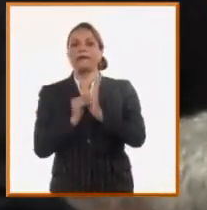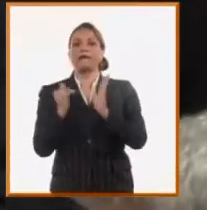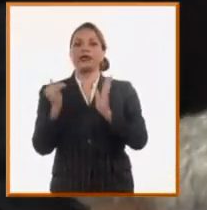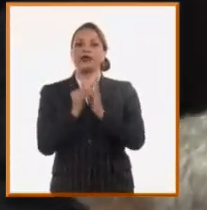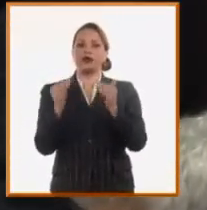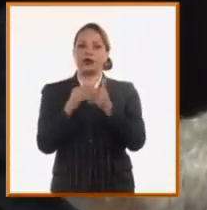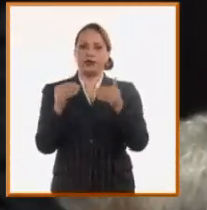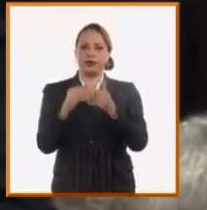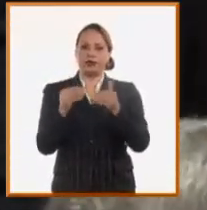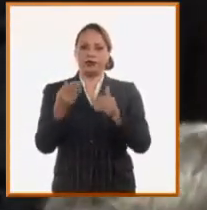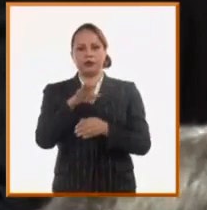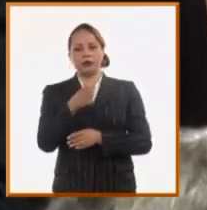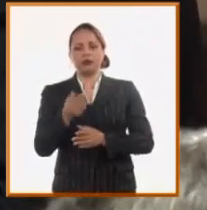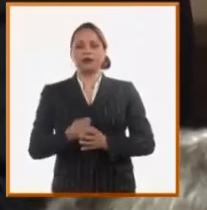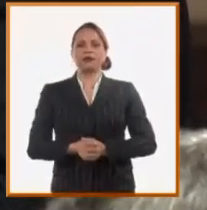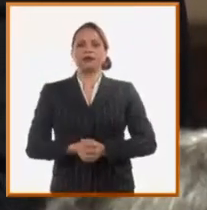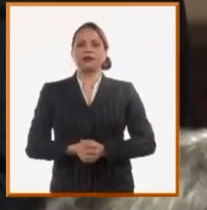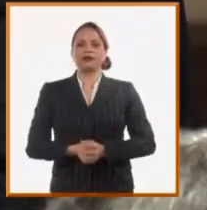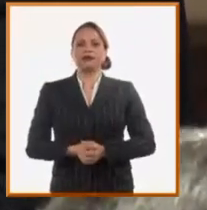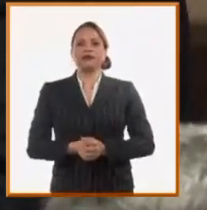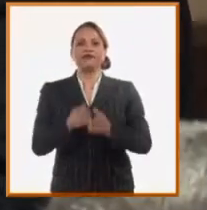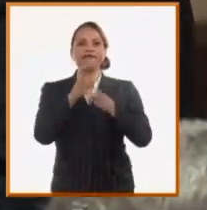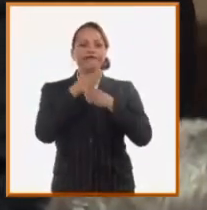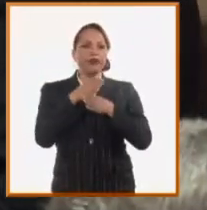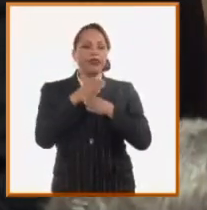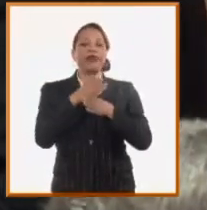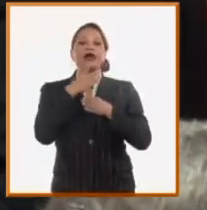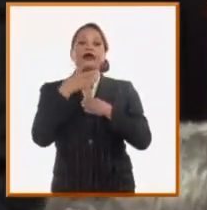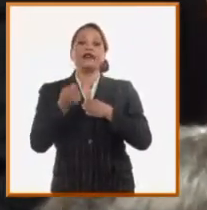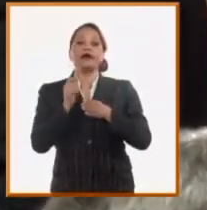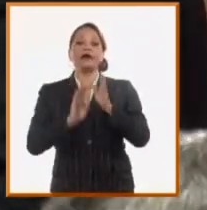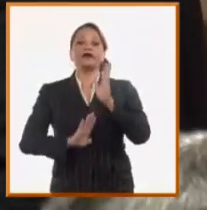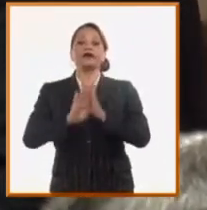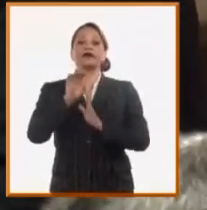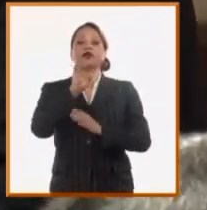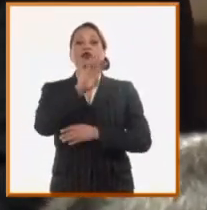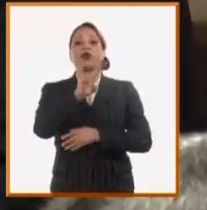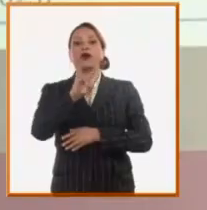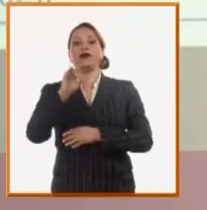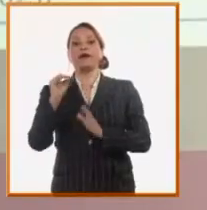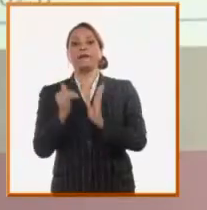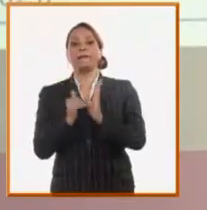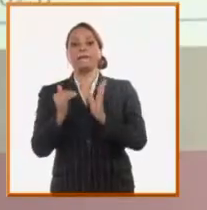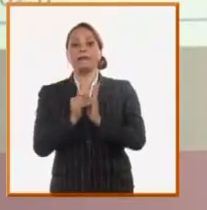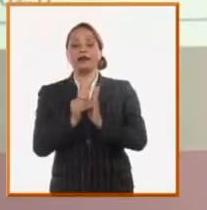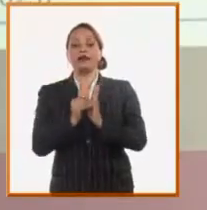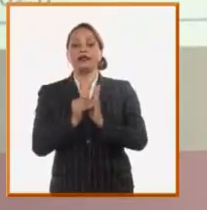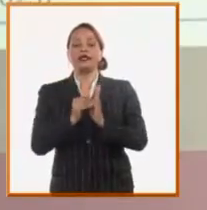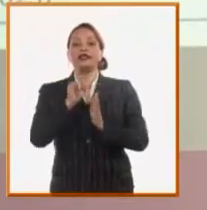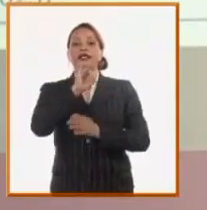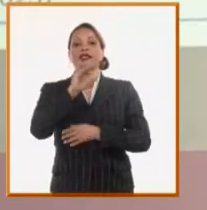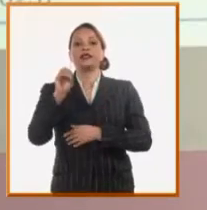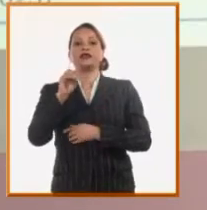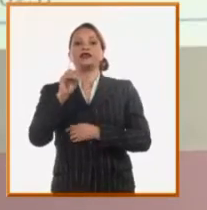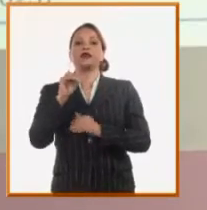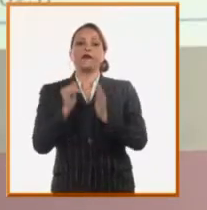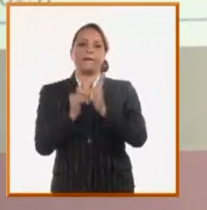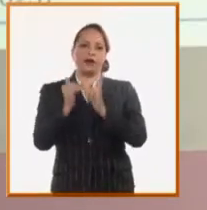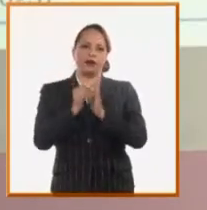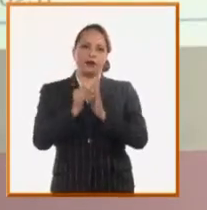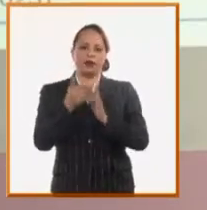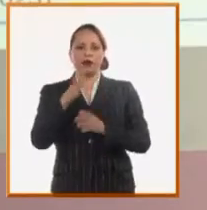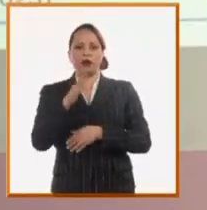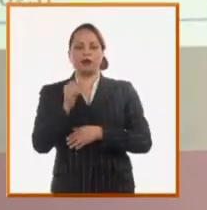de dólares. Ello implicaría arribar a 9.700 millones, o sea, tener un plan, estamos proponiendo un plan que está en el entorno